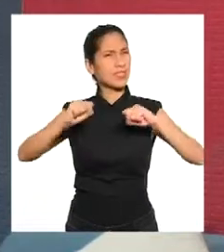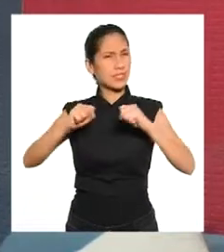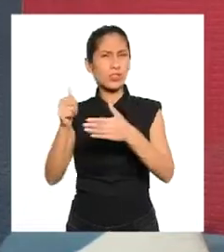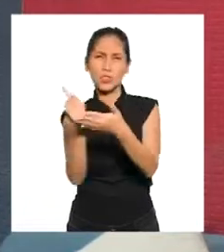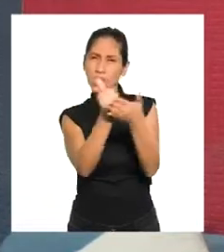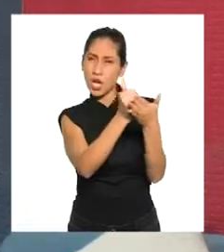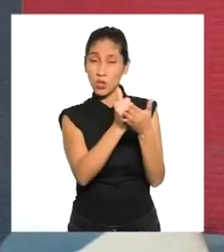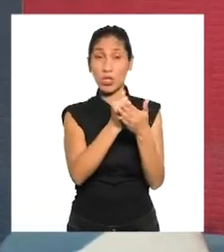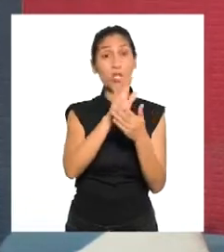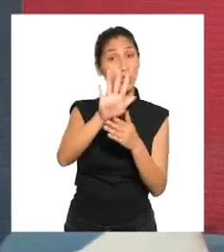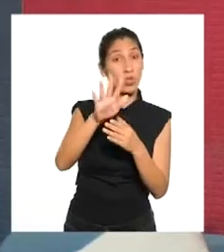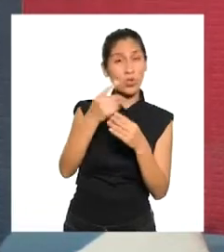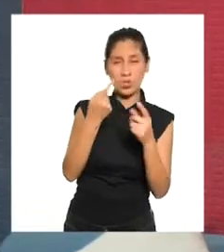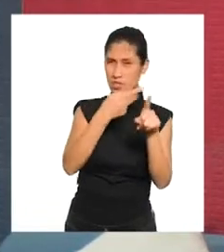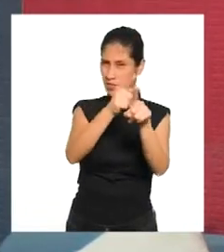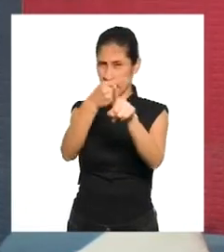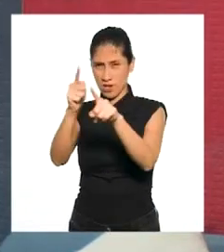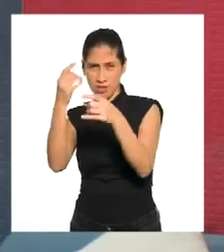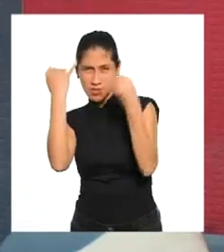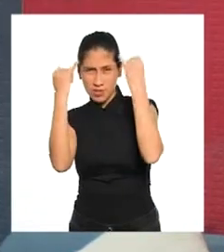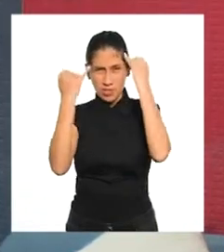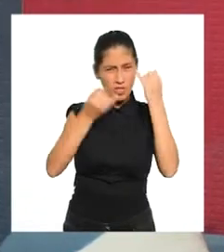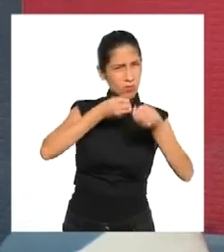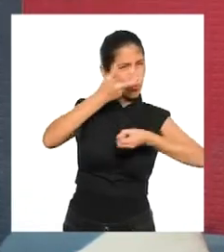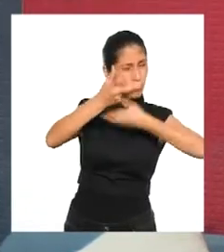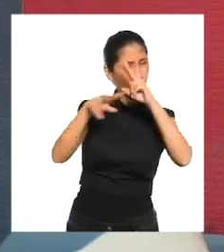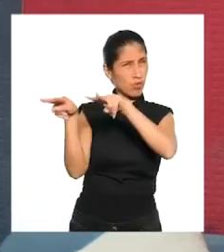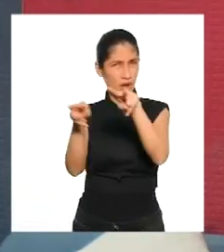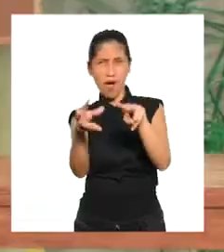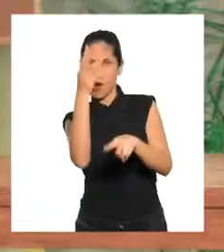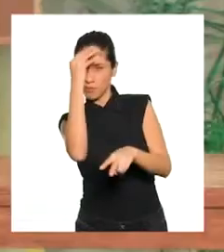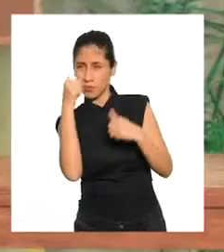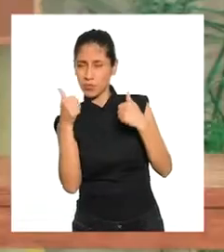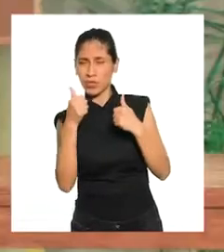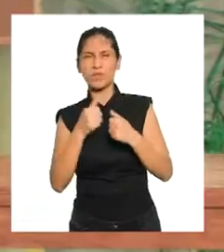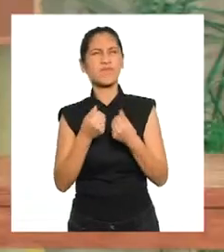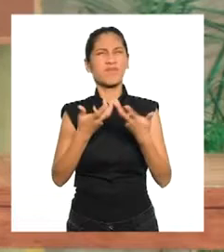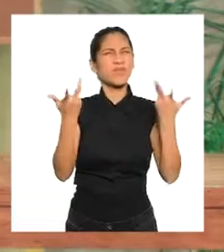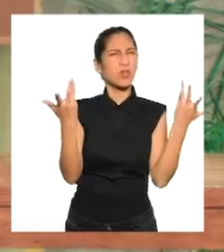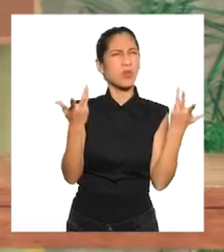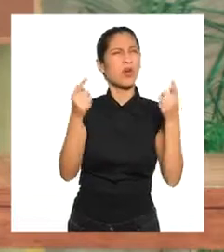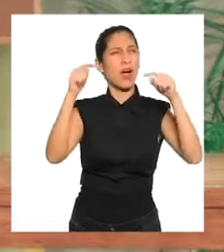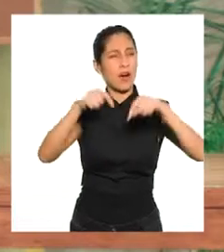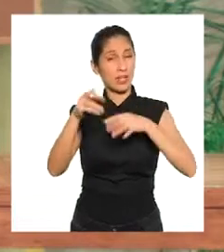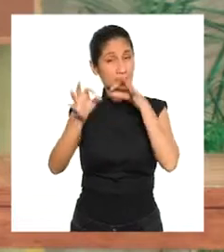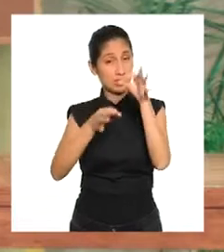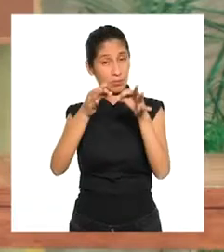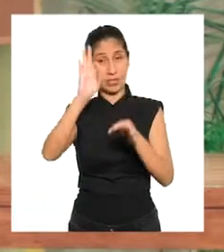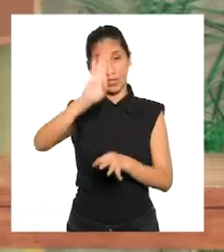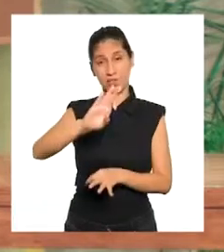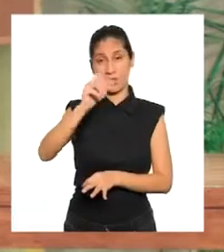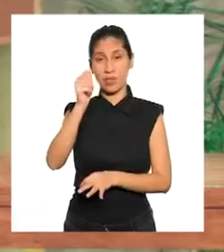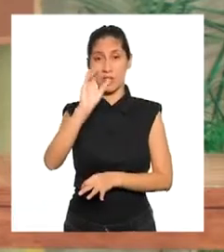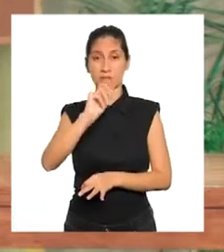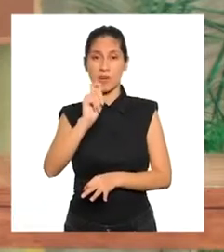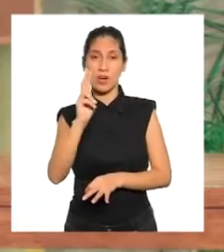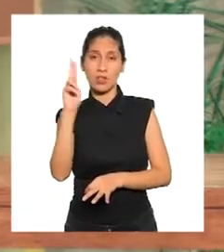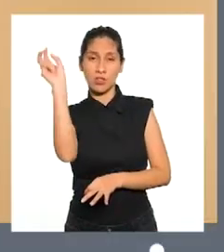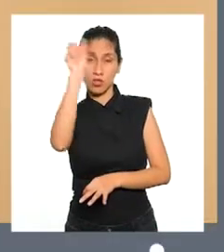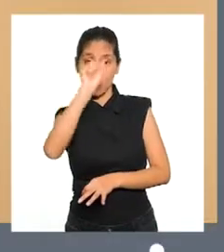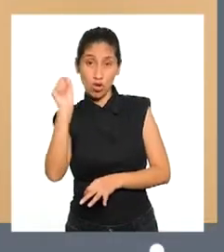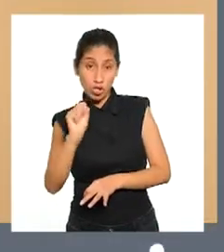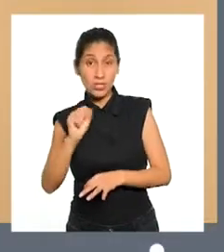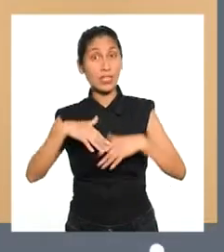mucho conocer sus múltiples perspectivas. ¿Dónde nos quedamos? En los factores que pueden modificar la expresión de nuestros